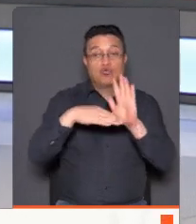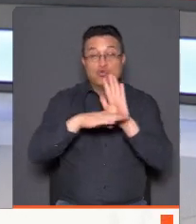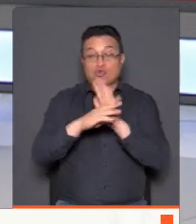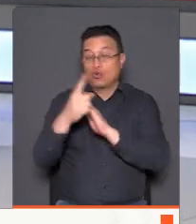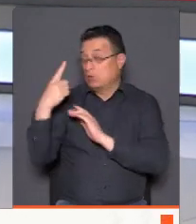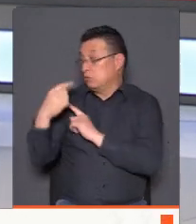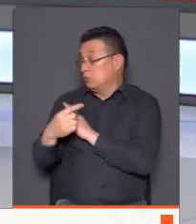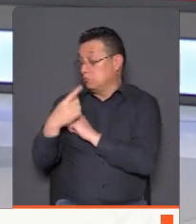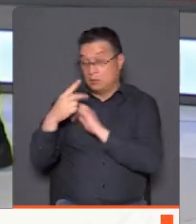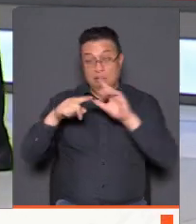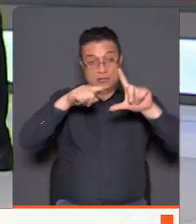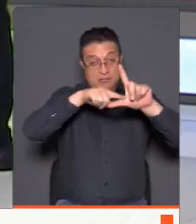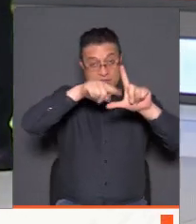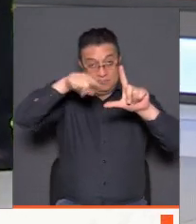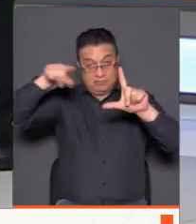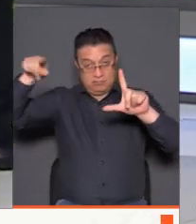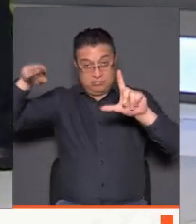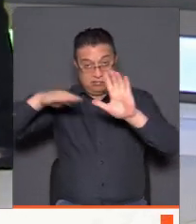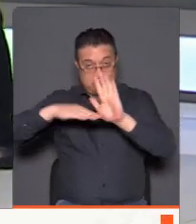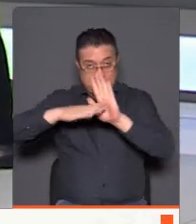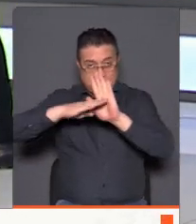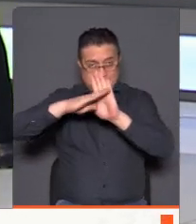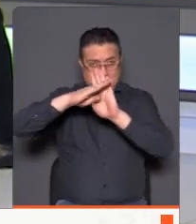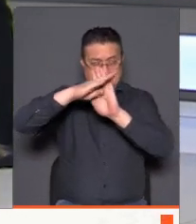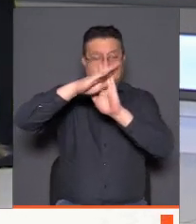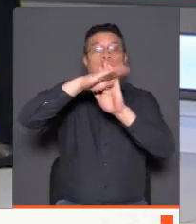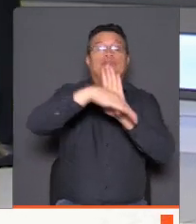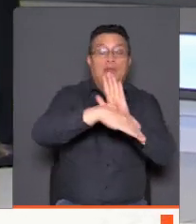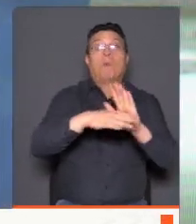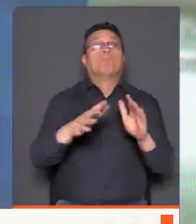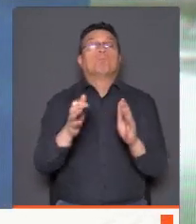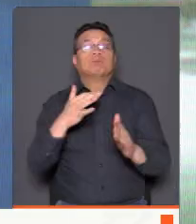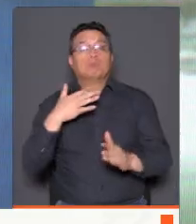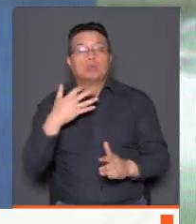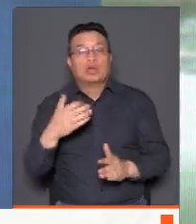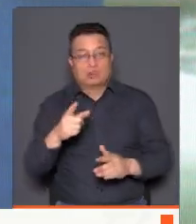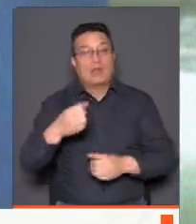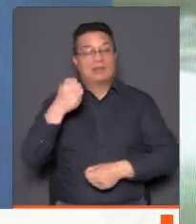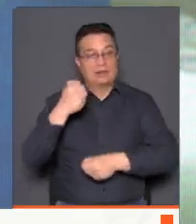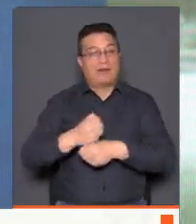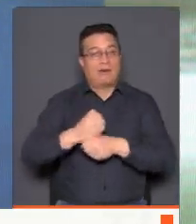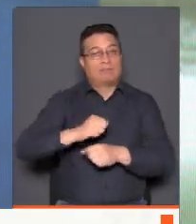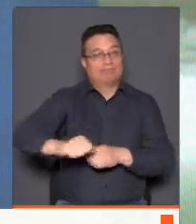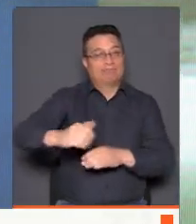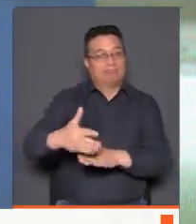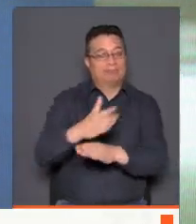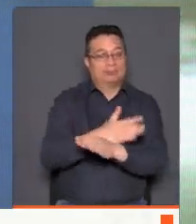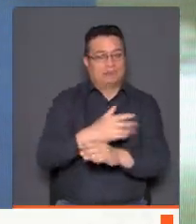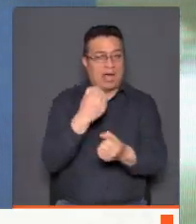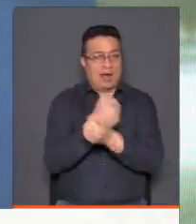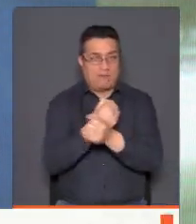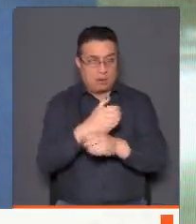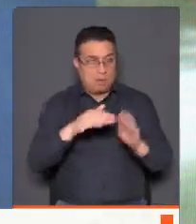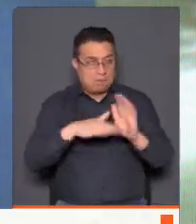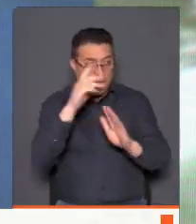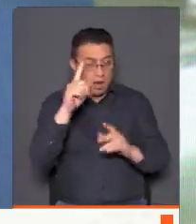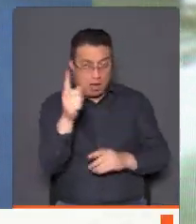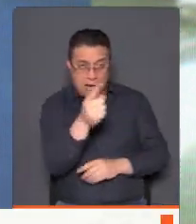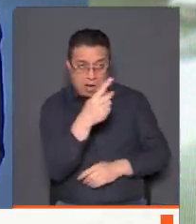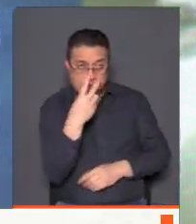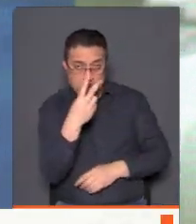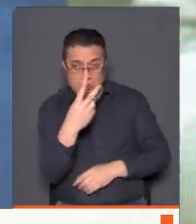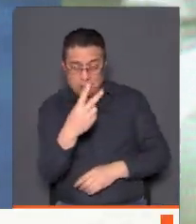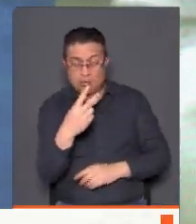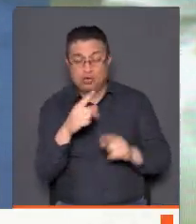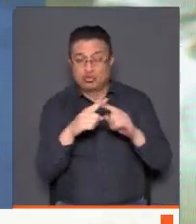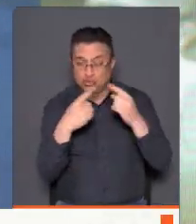produce un quiebre por la labor preventiva, porque se ve más carabineros en las calles, por la investigación todos juntos, general, yo le doy opciones,